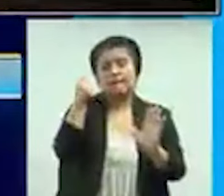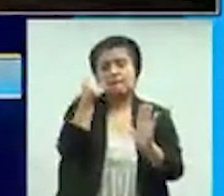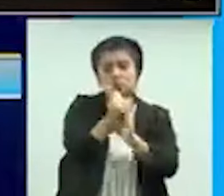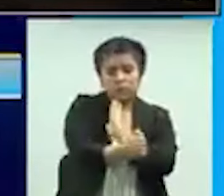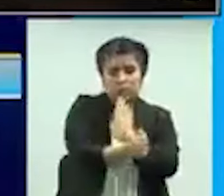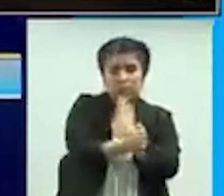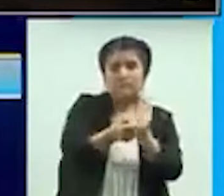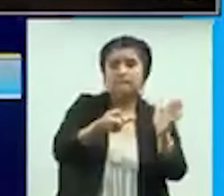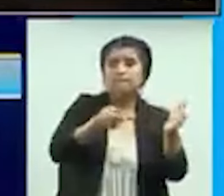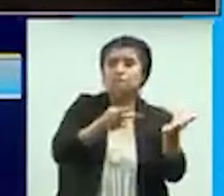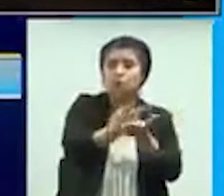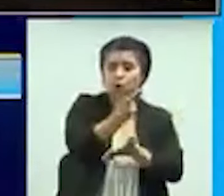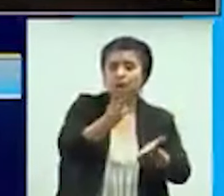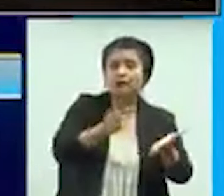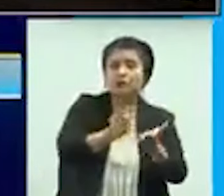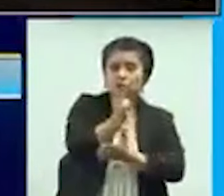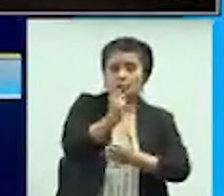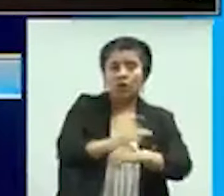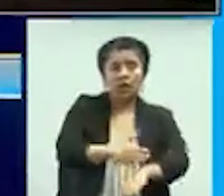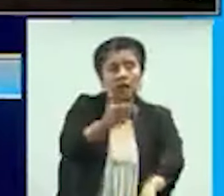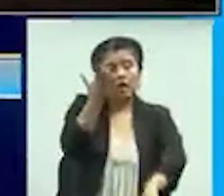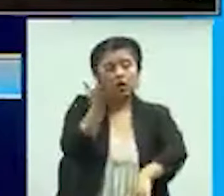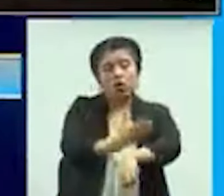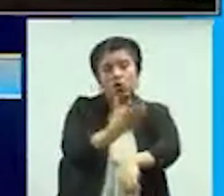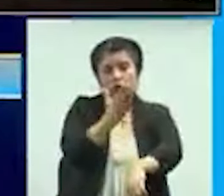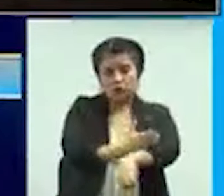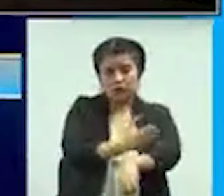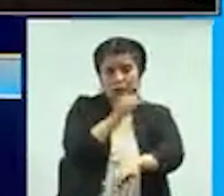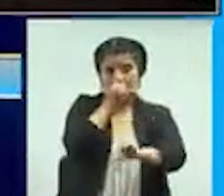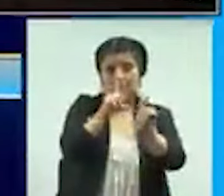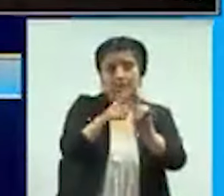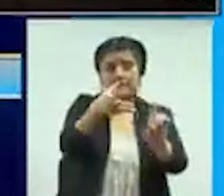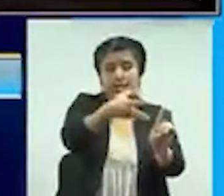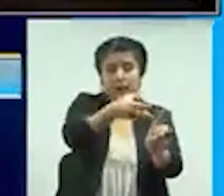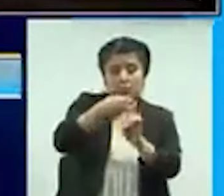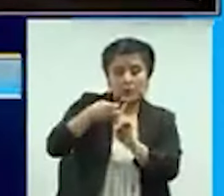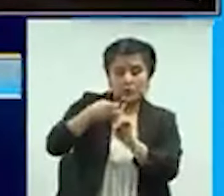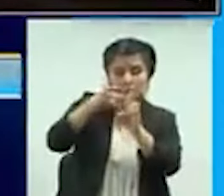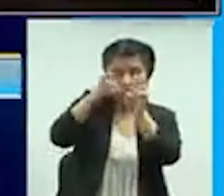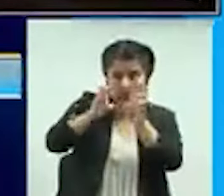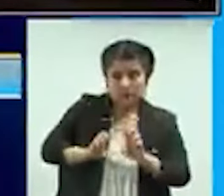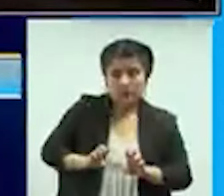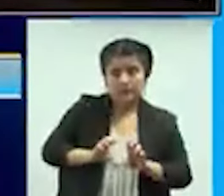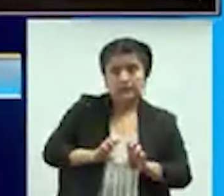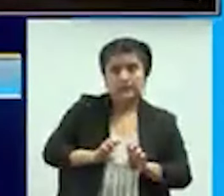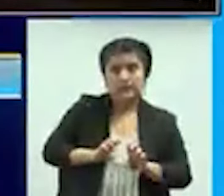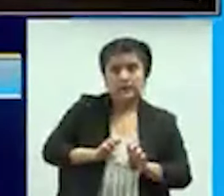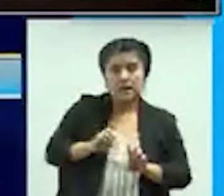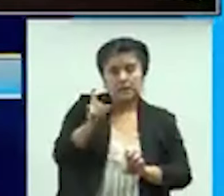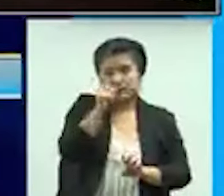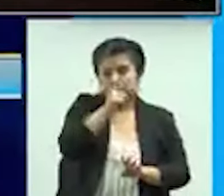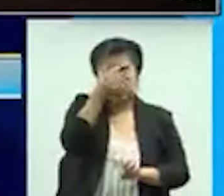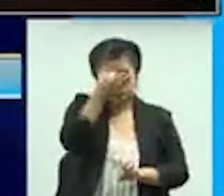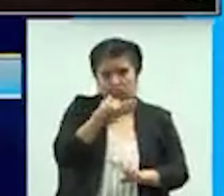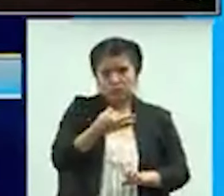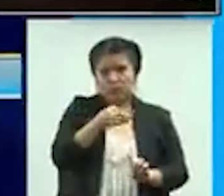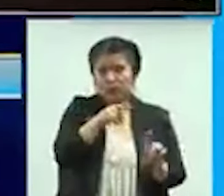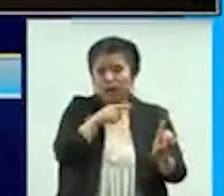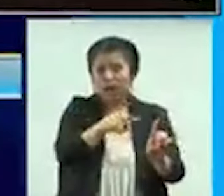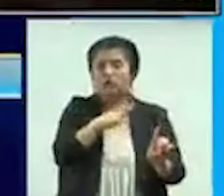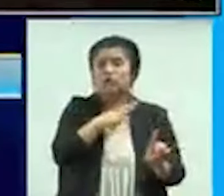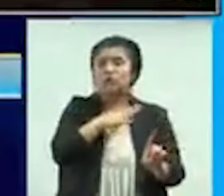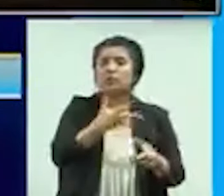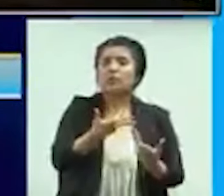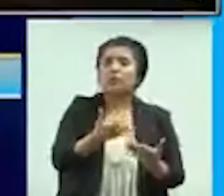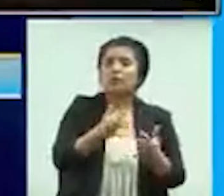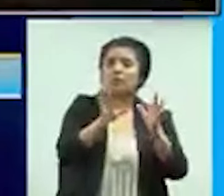la violación, la mutilación y el secuestro de inocentes son medios de resistencia